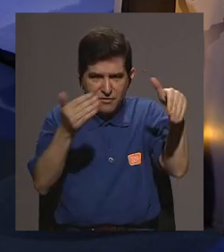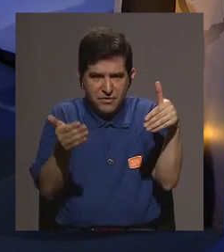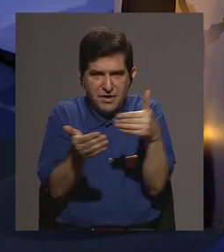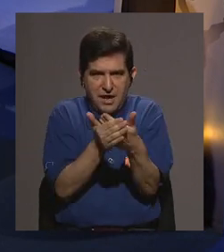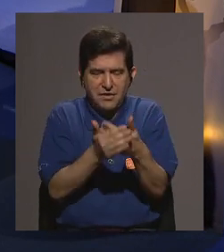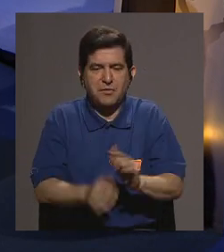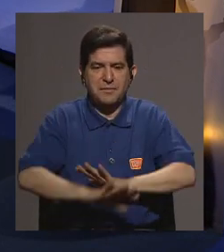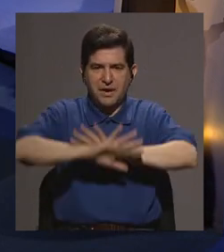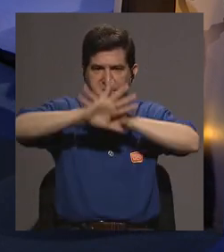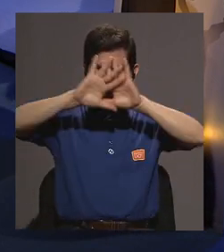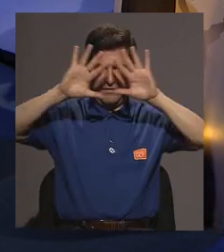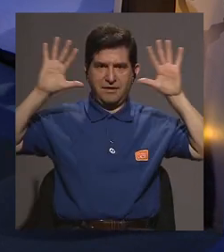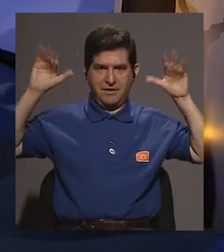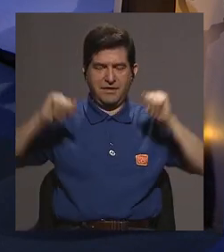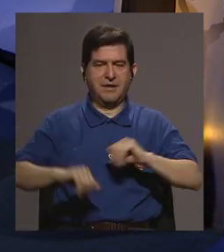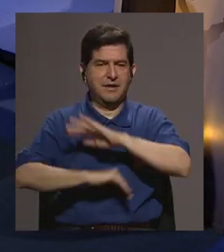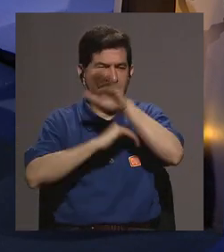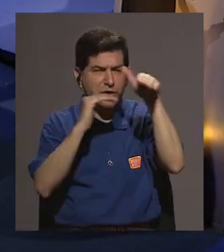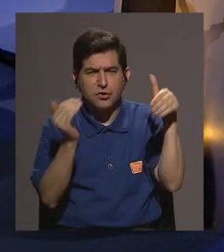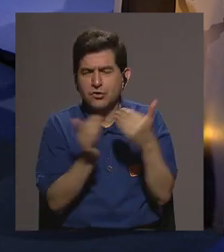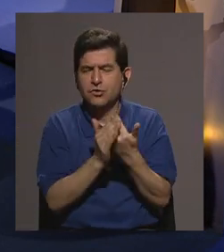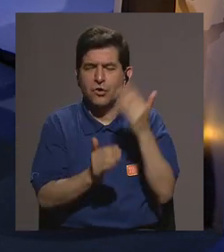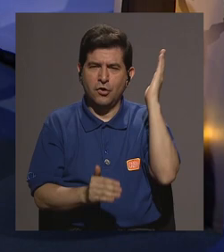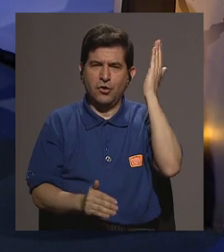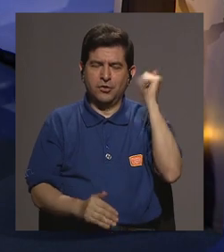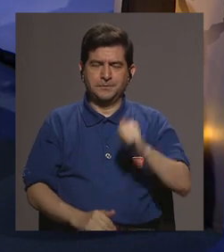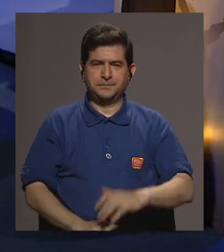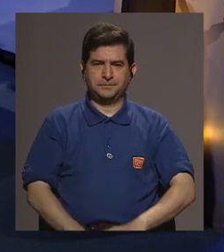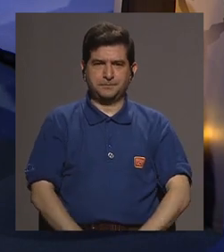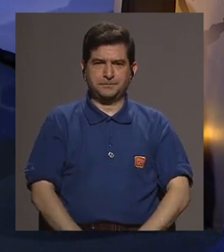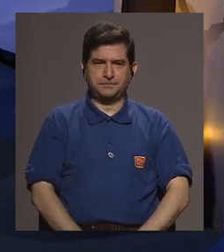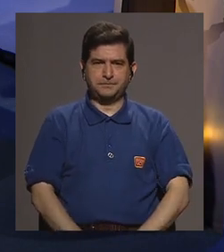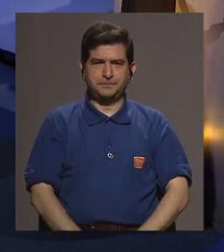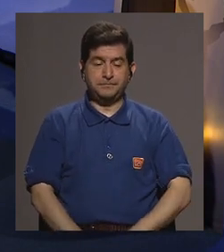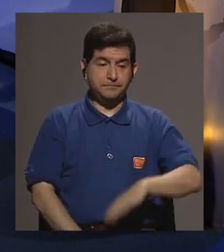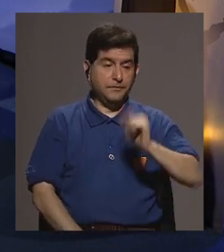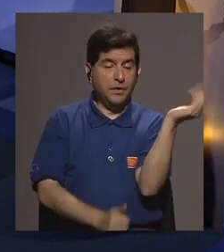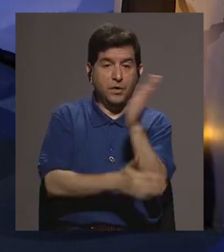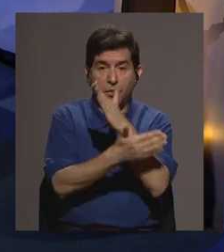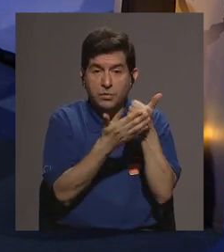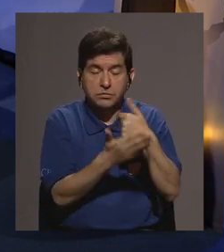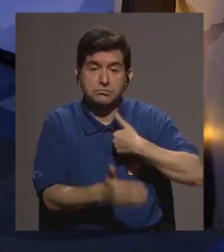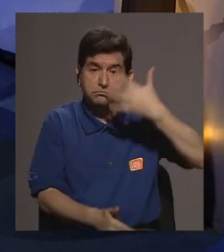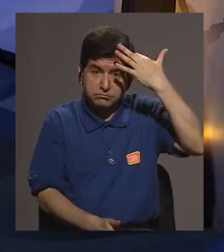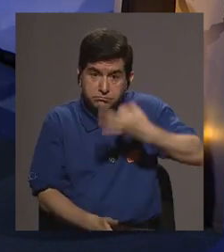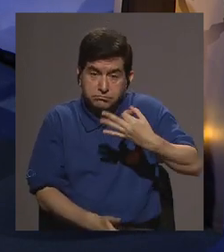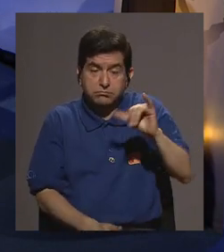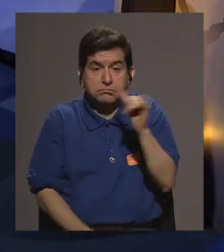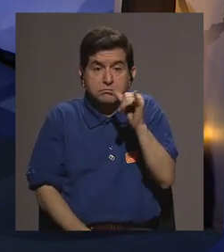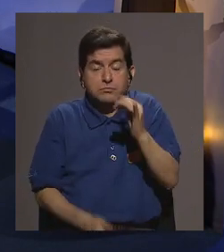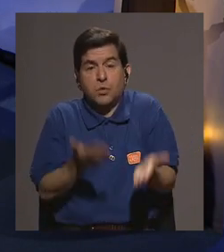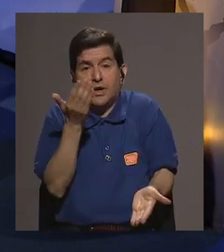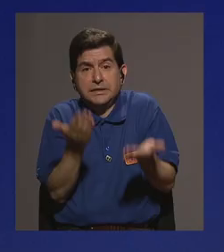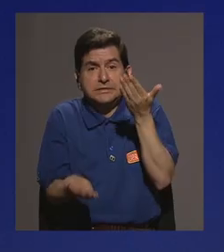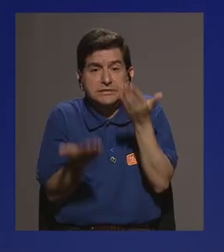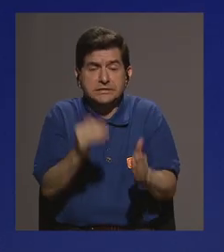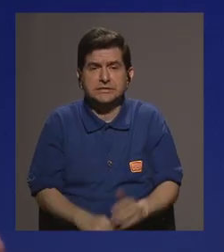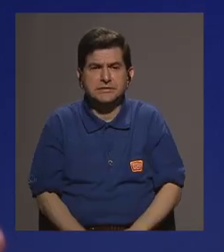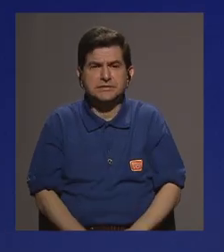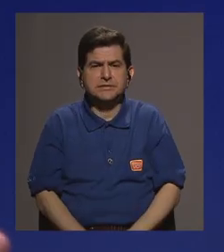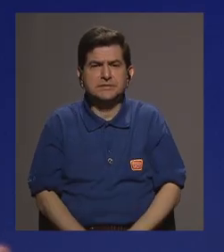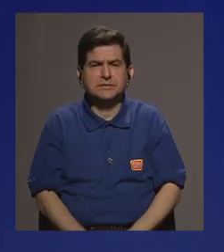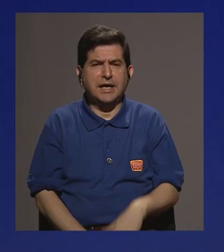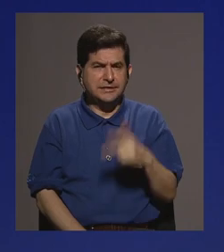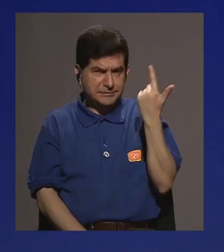se centra todo es donde se aclara todo todo el discurso correcto y la otra parte que me parece